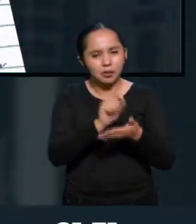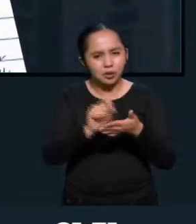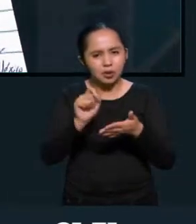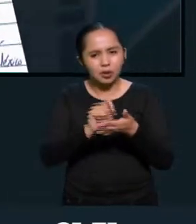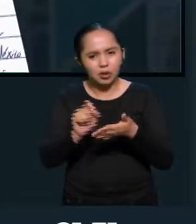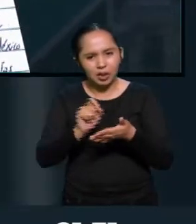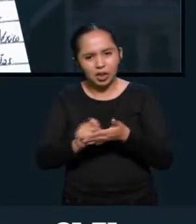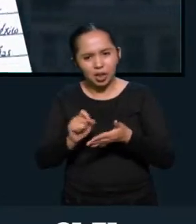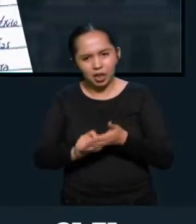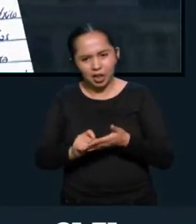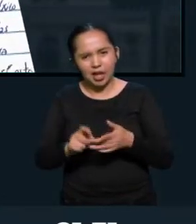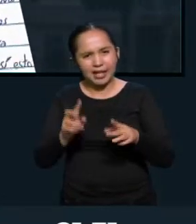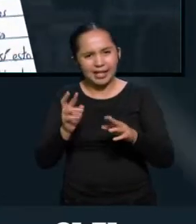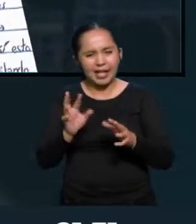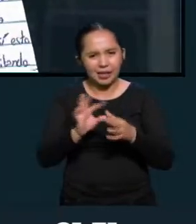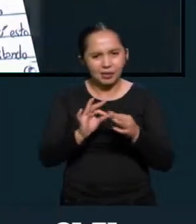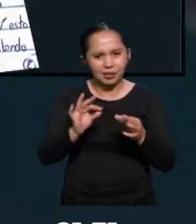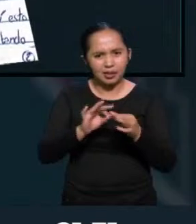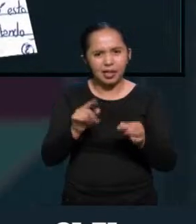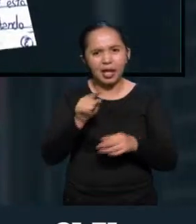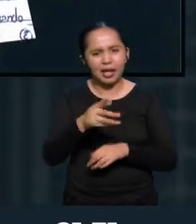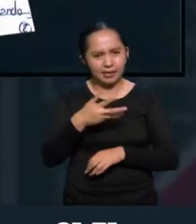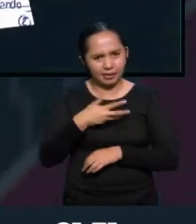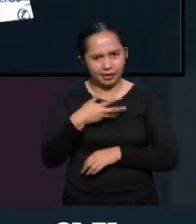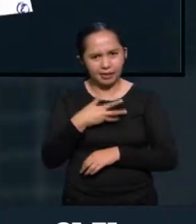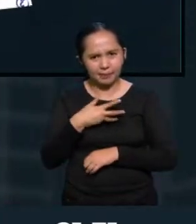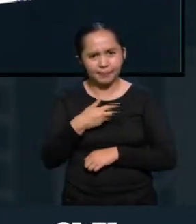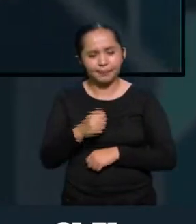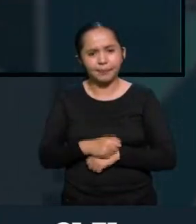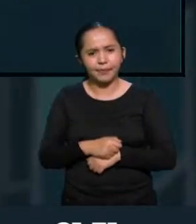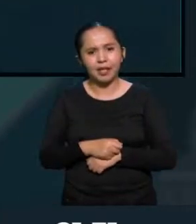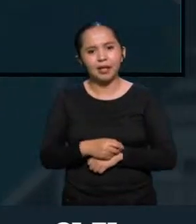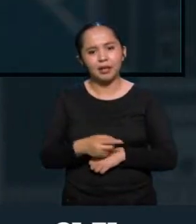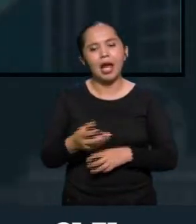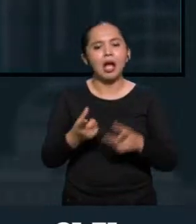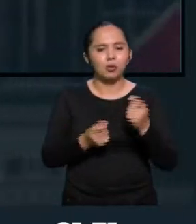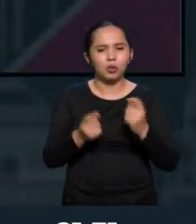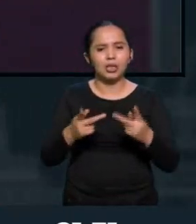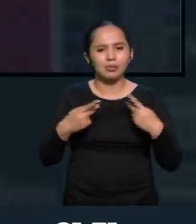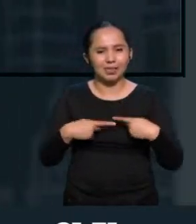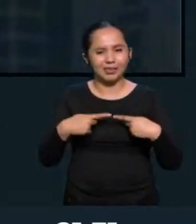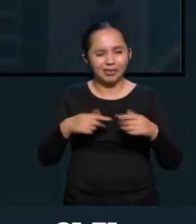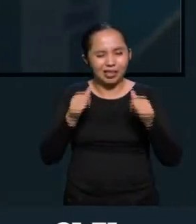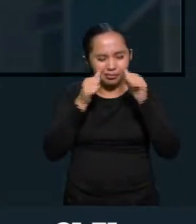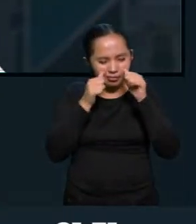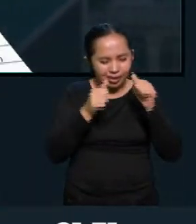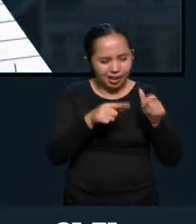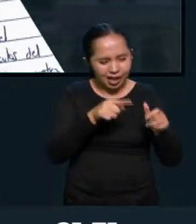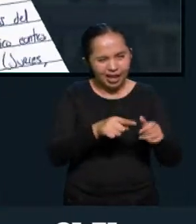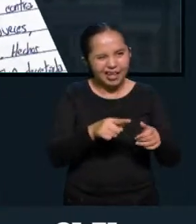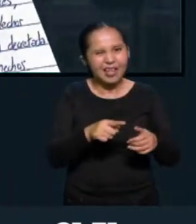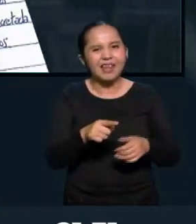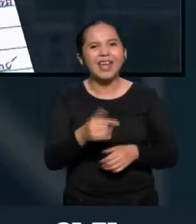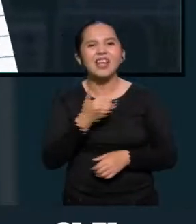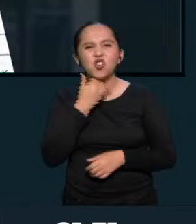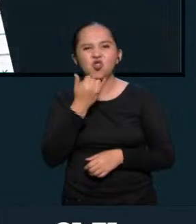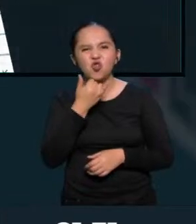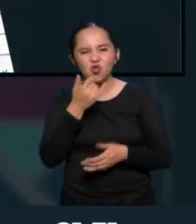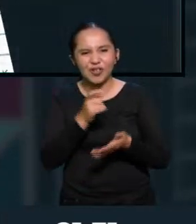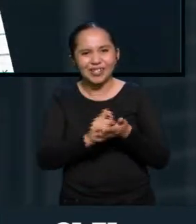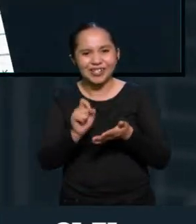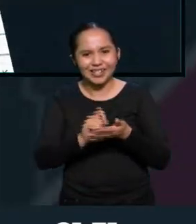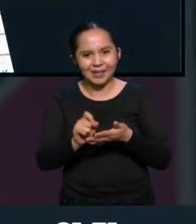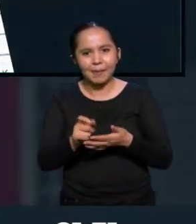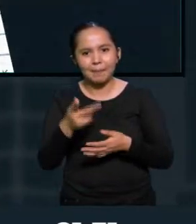partes de ortografía y de redacción que pudiese tener, porque muchas veces la gente se centra en eso y me parece que es lo menos importante,